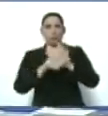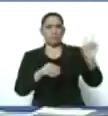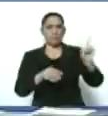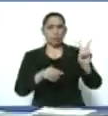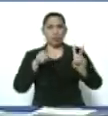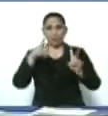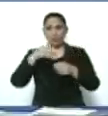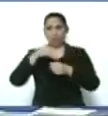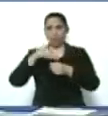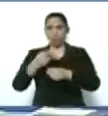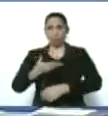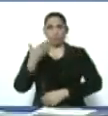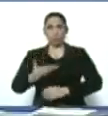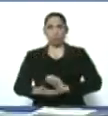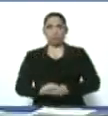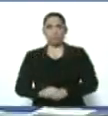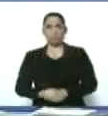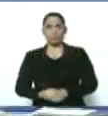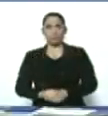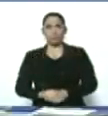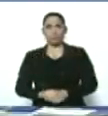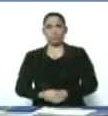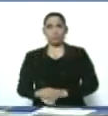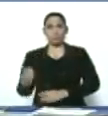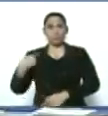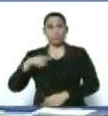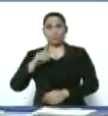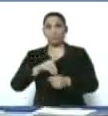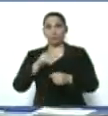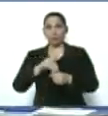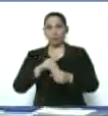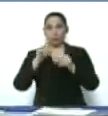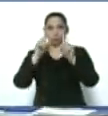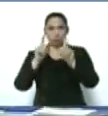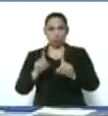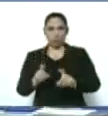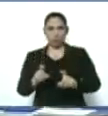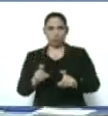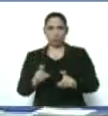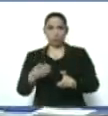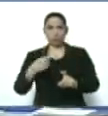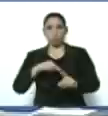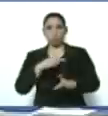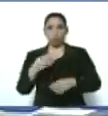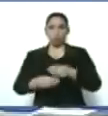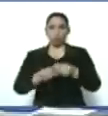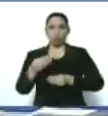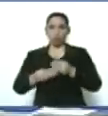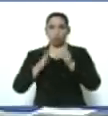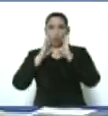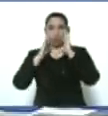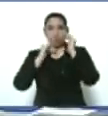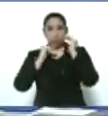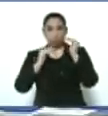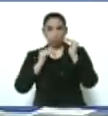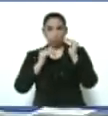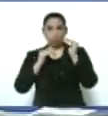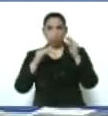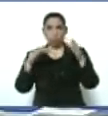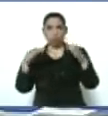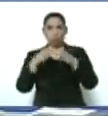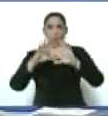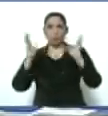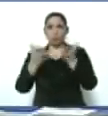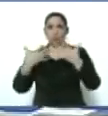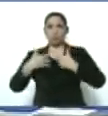Datos muy importantes. Aquí tengo el dato de las pruebas que hemos aplicado. Atención, Organización Mundial